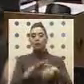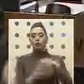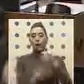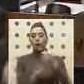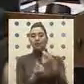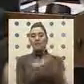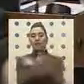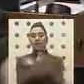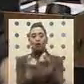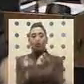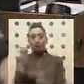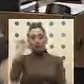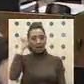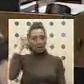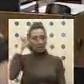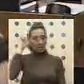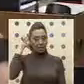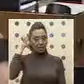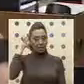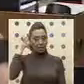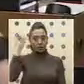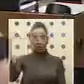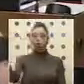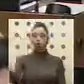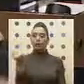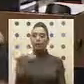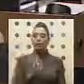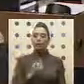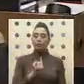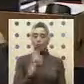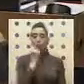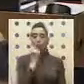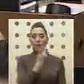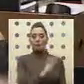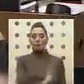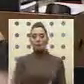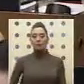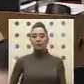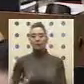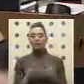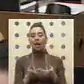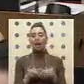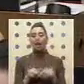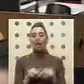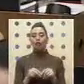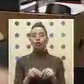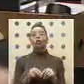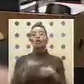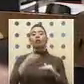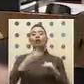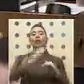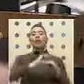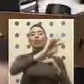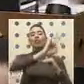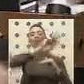ayer fuimos informados por el presidente de la Asociación de Distribuidores de